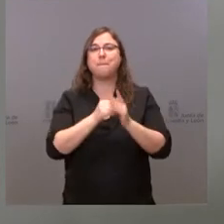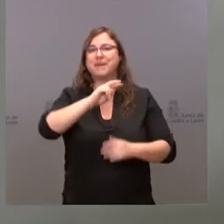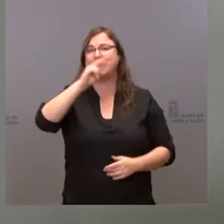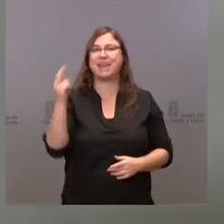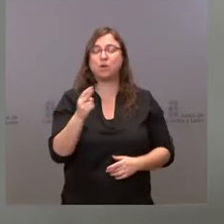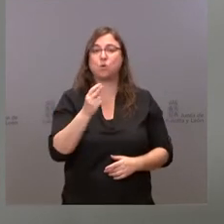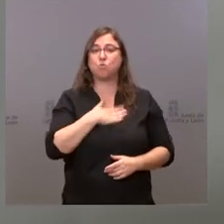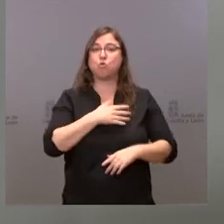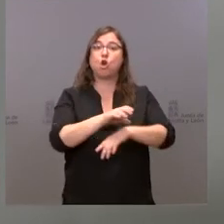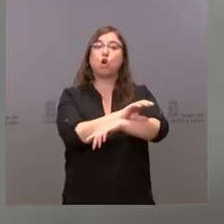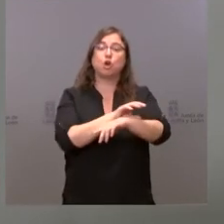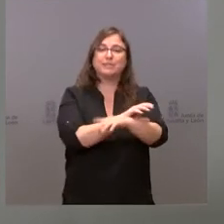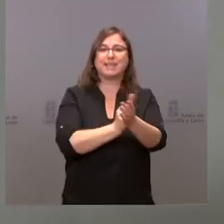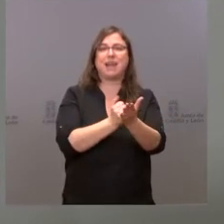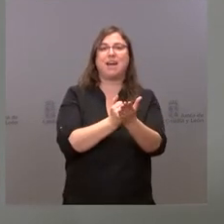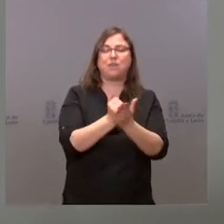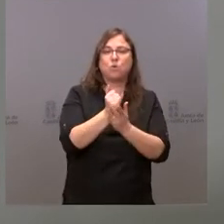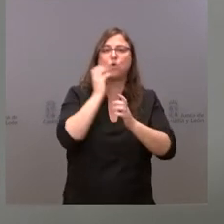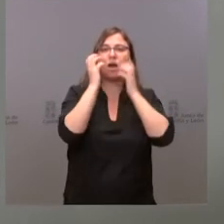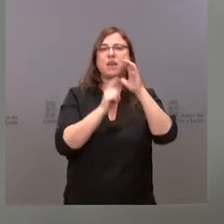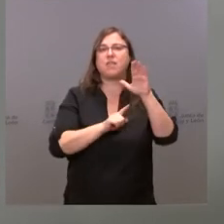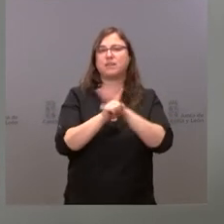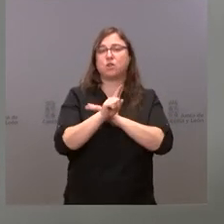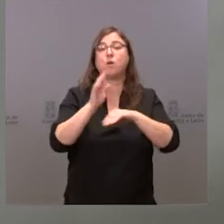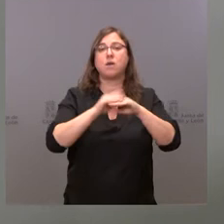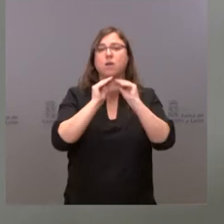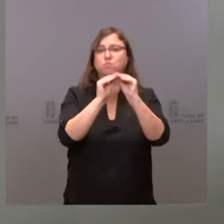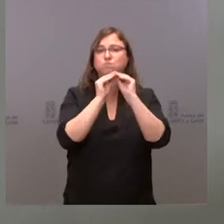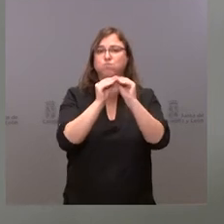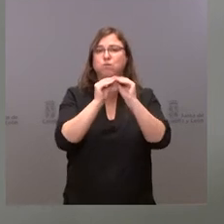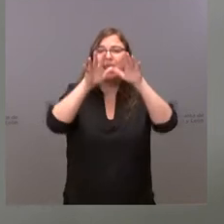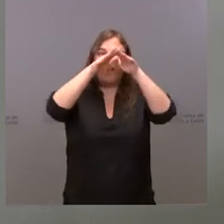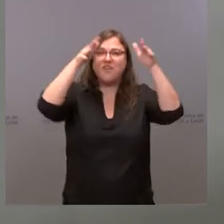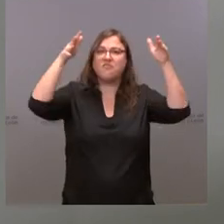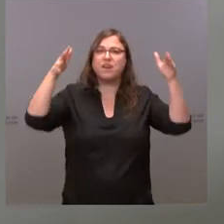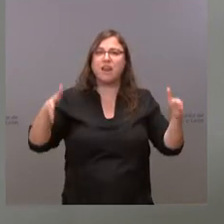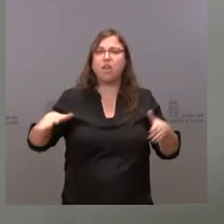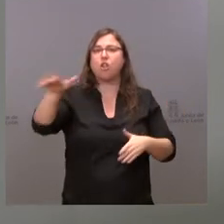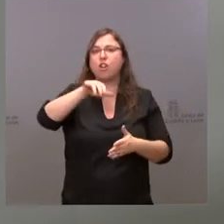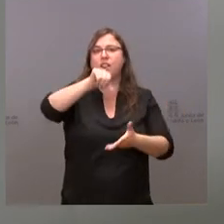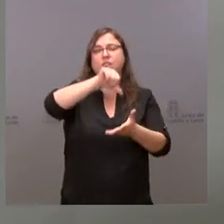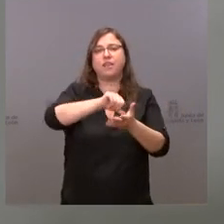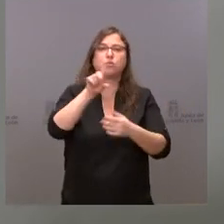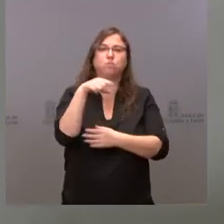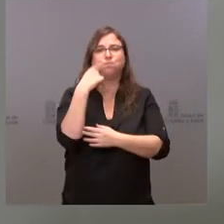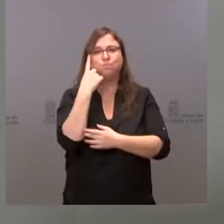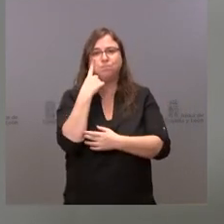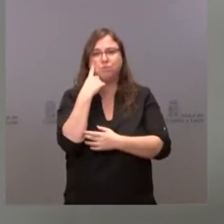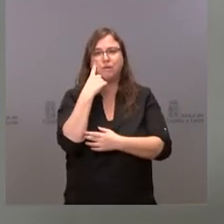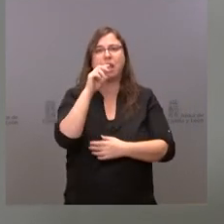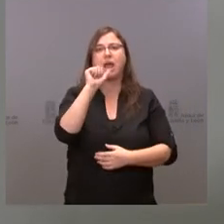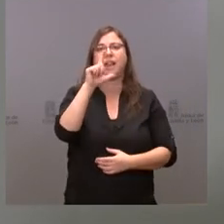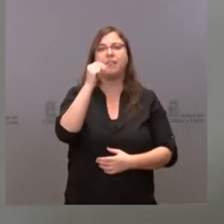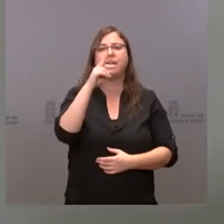consejería de agricultura ganadería y desarrollo rural para la construcción de un invernadero en el centro de diagnóstico de aldearrubia